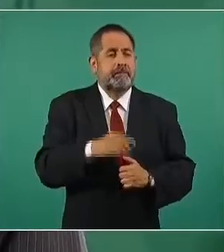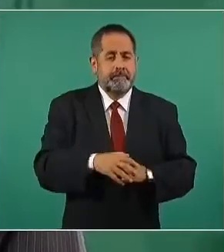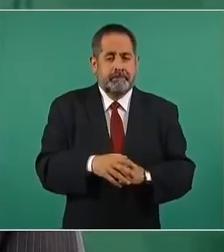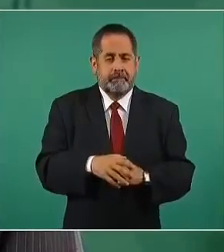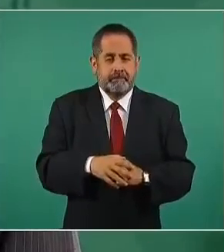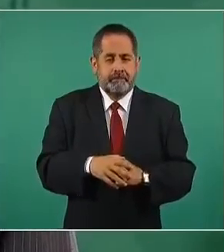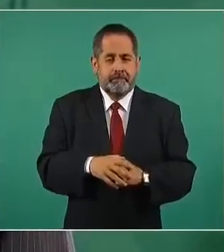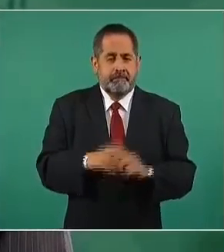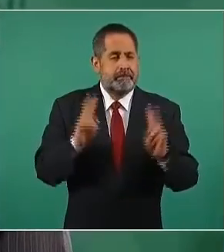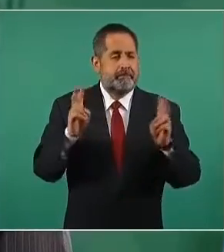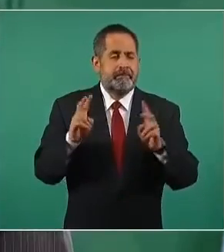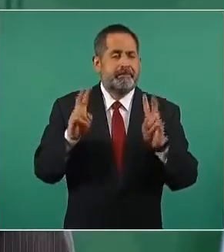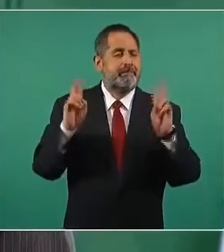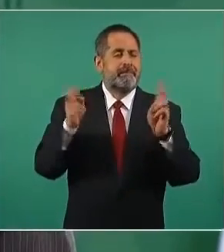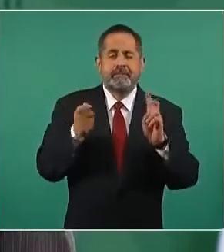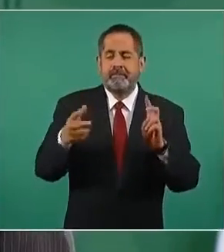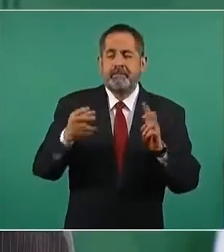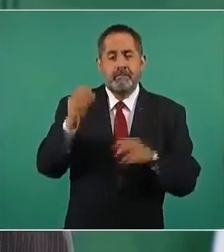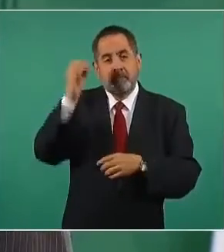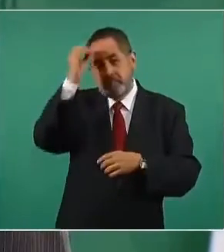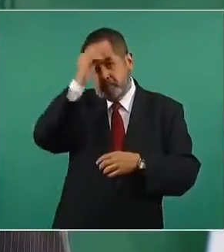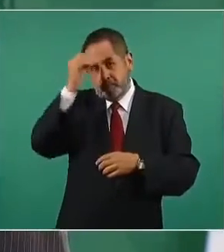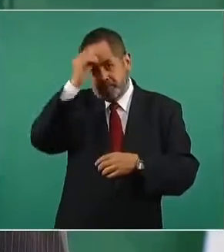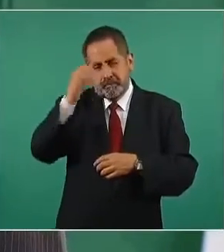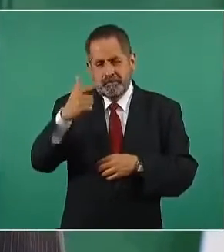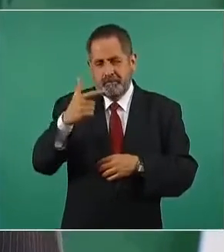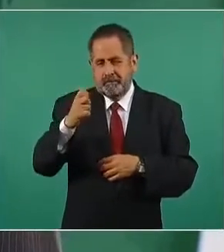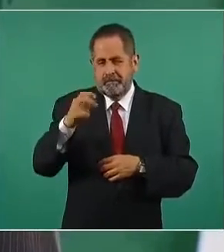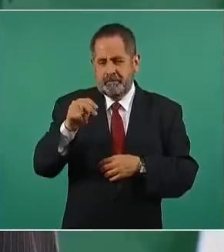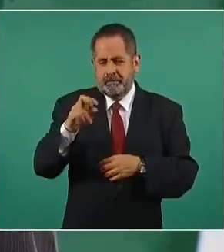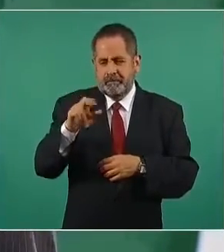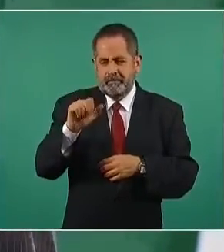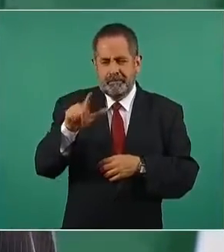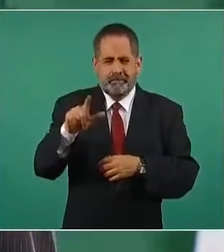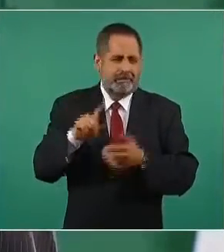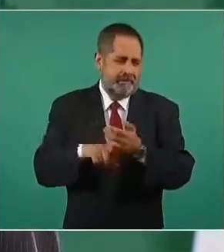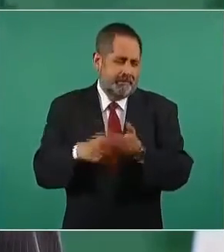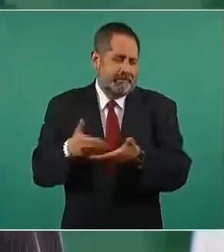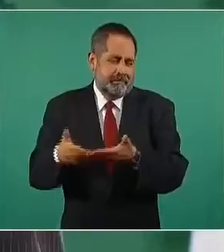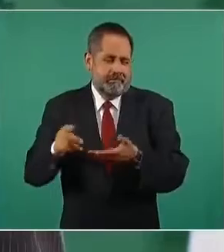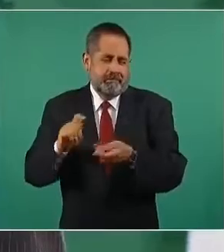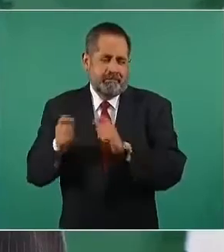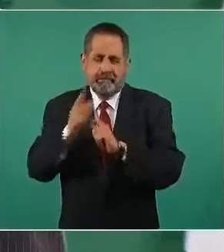la opinión general, que ahora se le llama opinión pública,